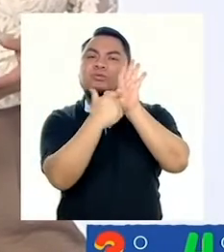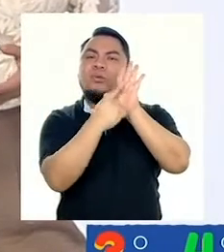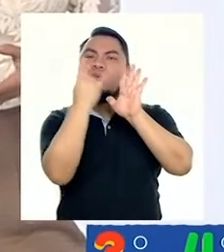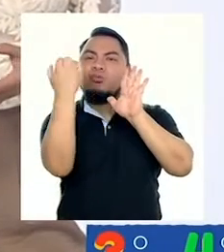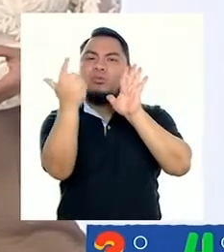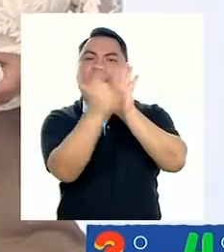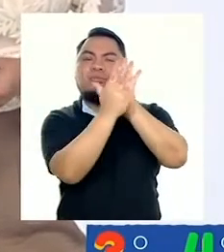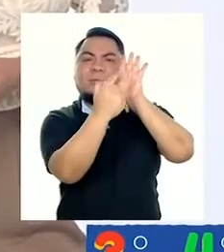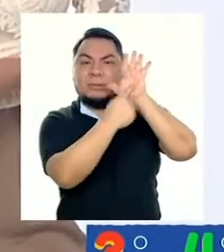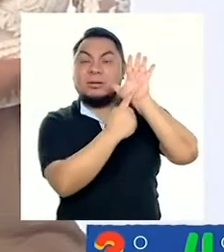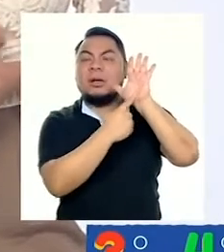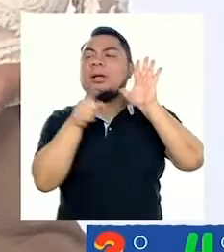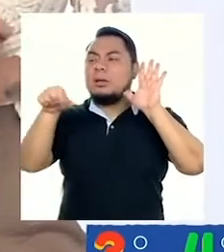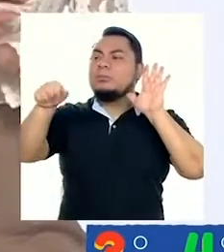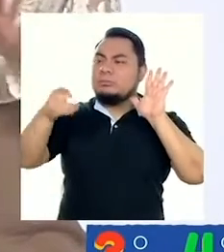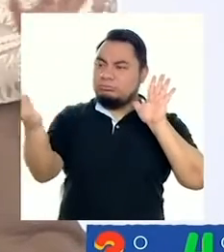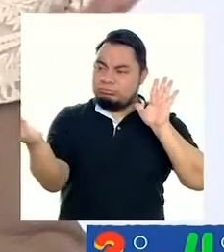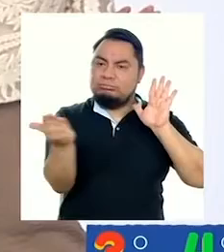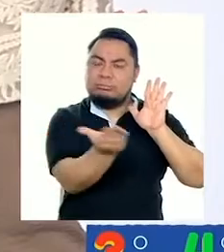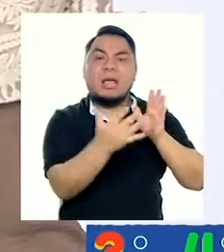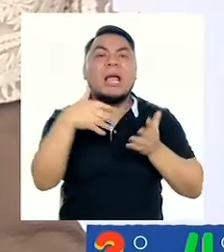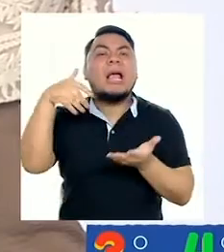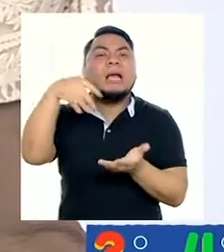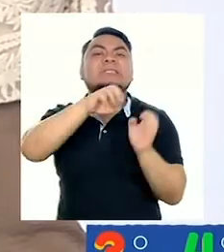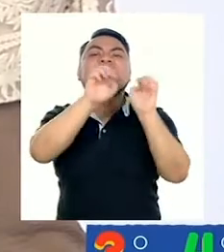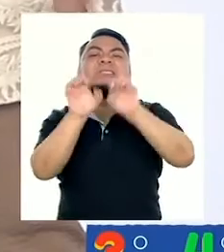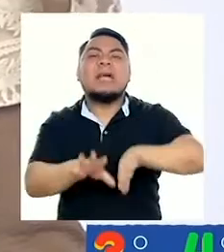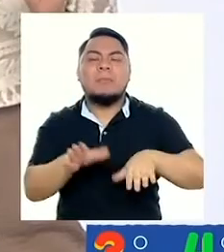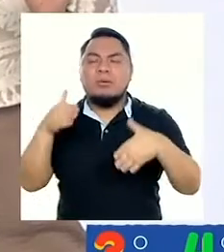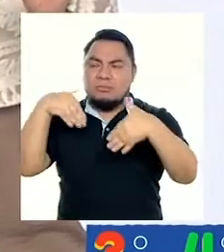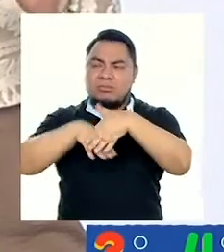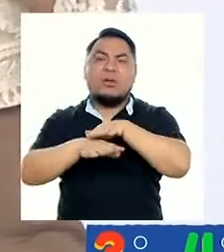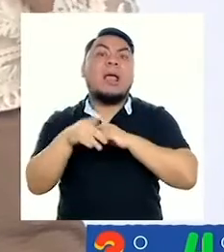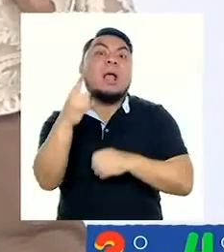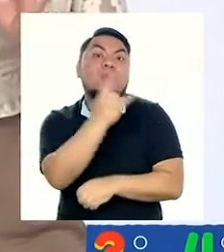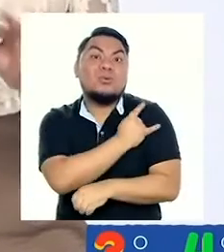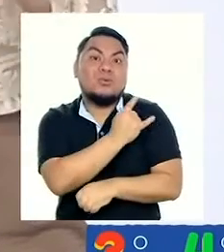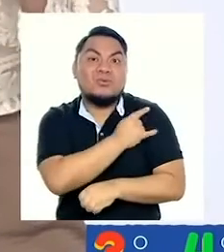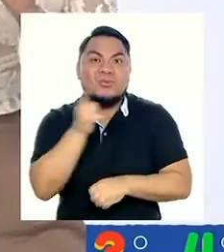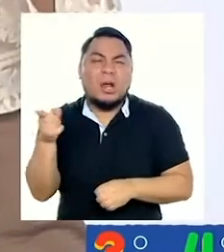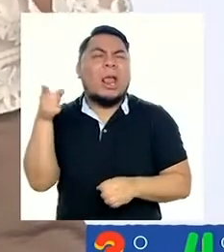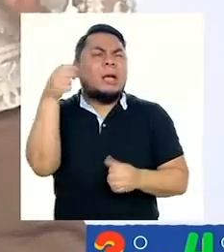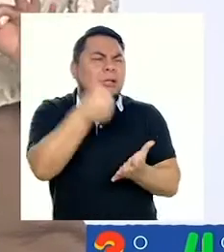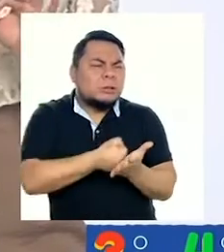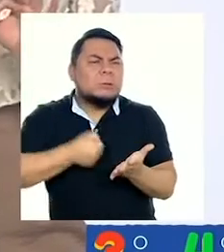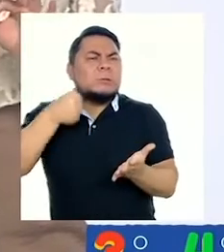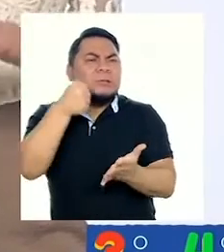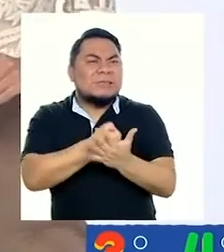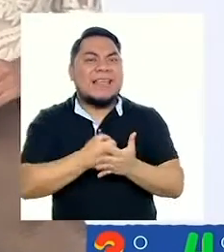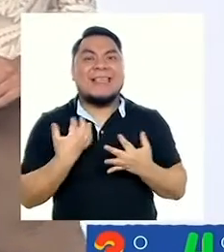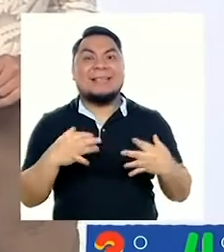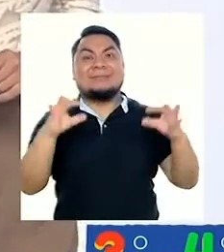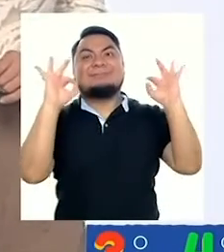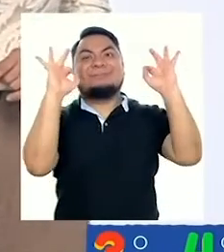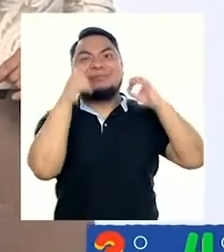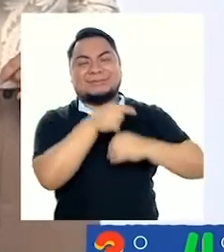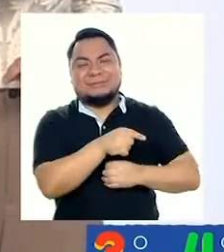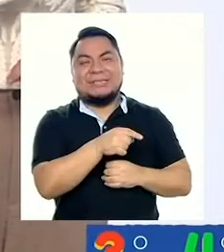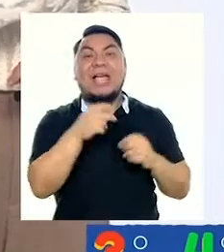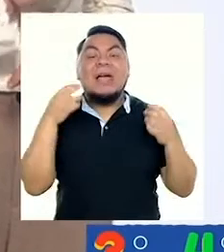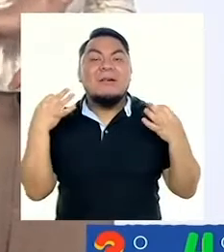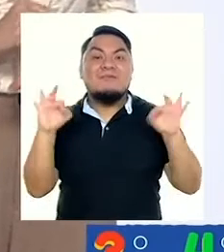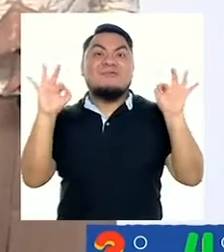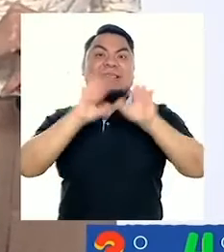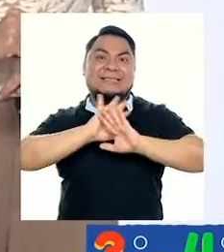para autorizarla a rendir exámenes en cualquier universidad. Su lucha había sido exitosa. Por fin,